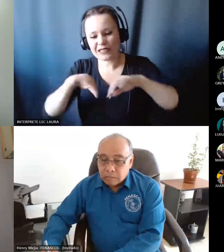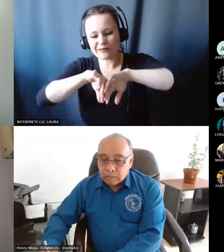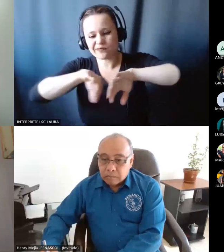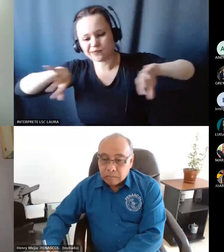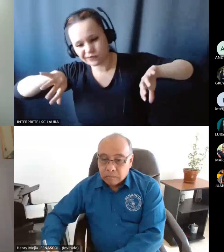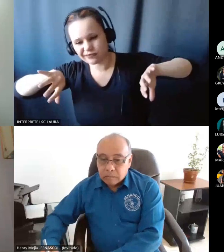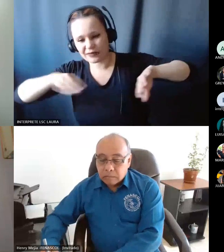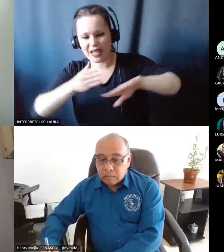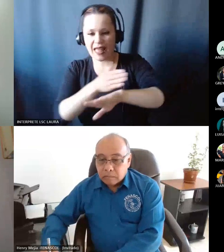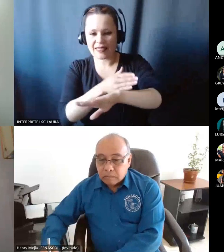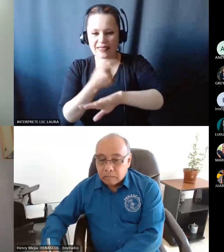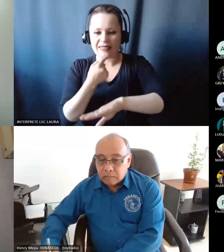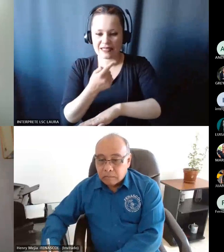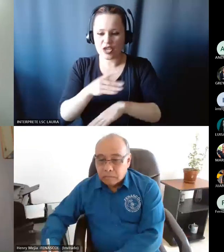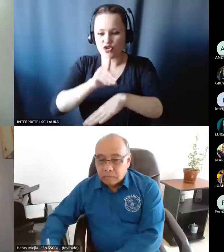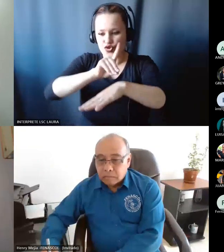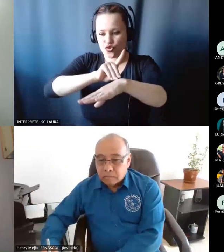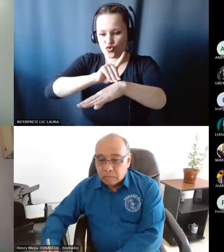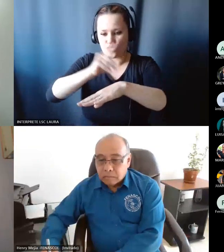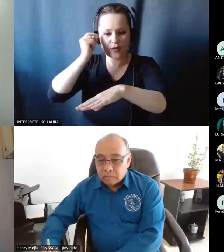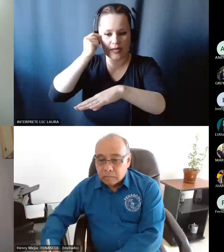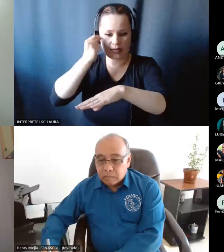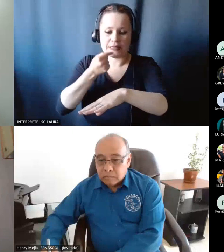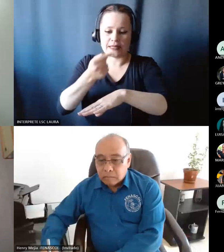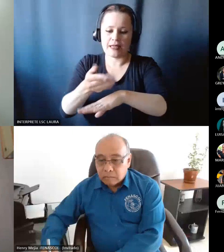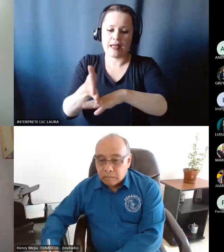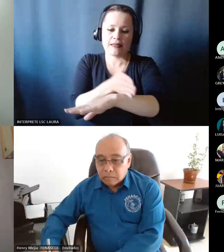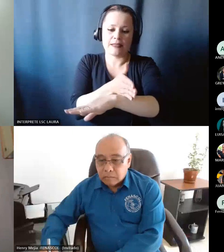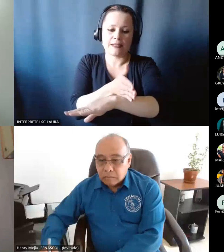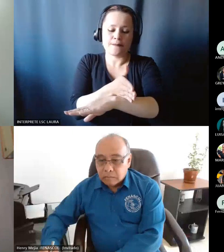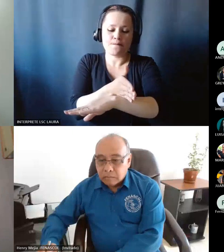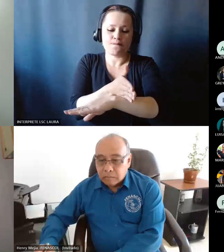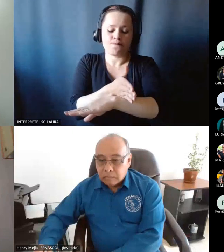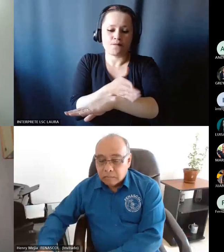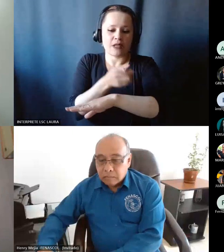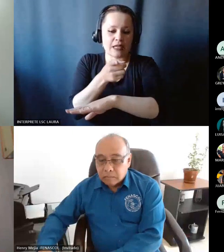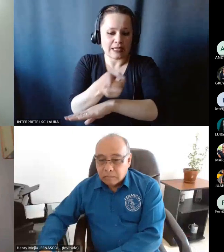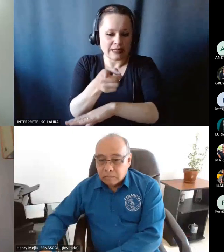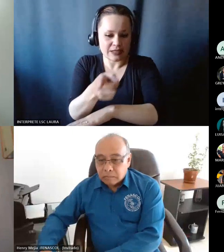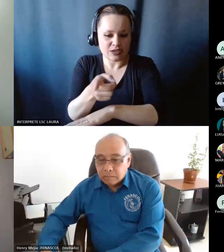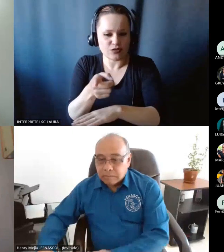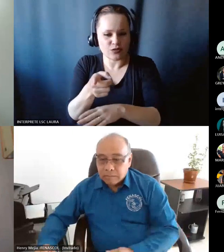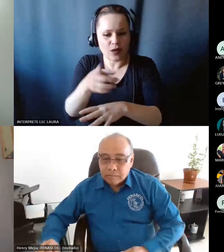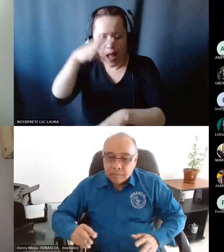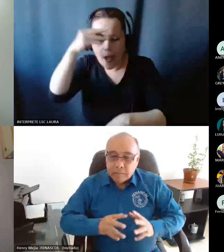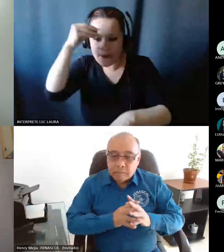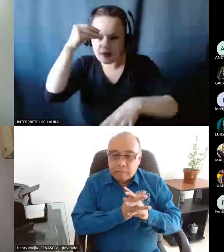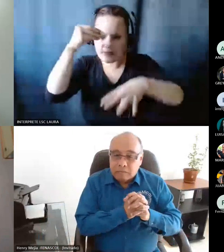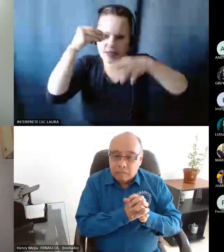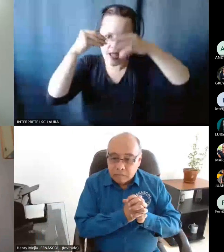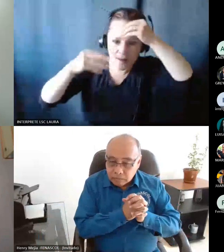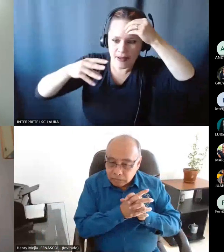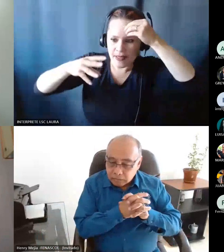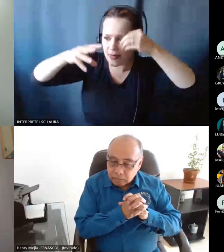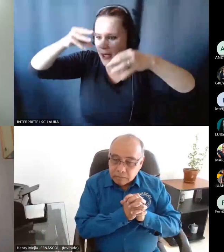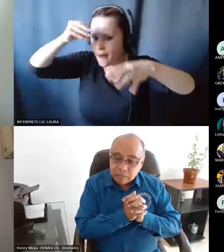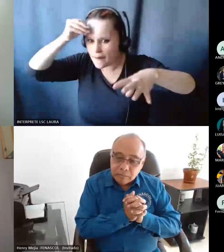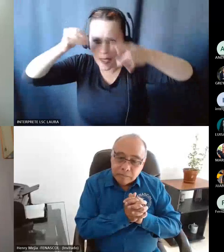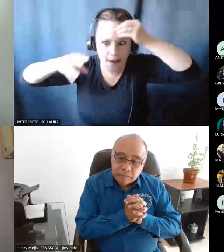contaba el doctor Henry hay mucho que tenemos que aprender y necesitamos que las empresas